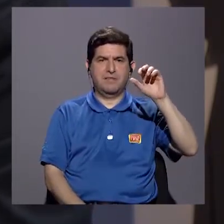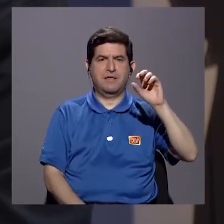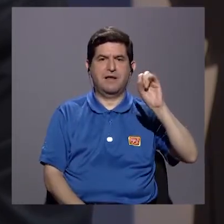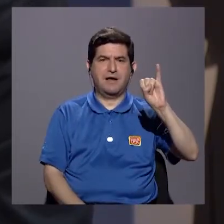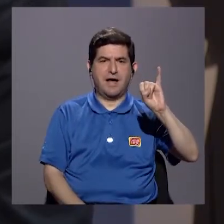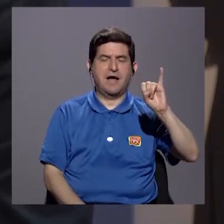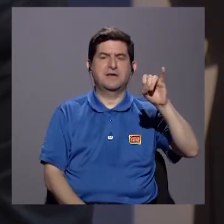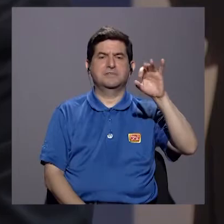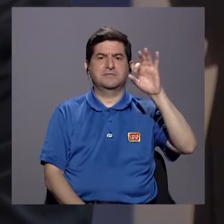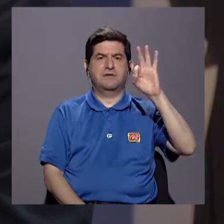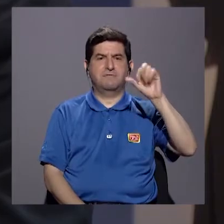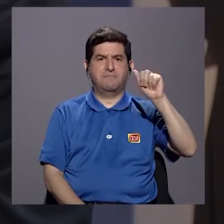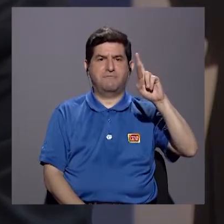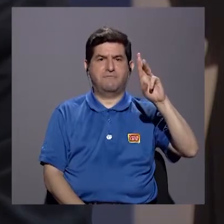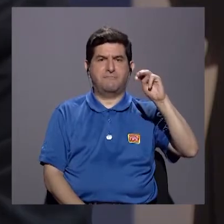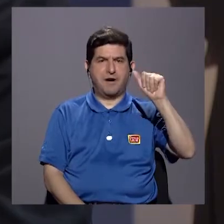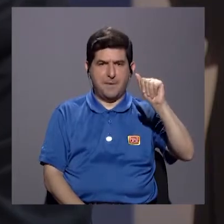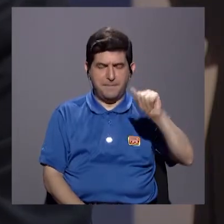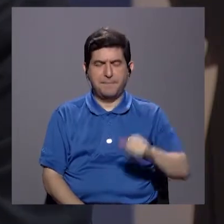Bebidas,